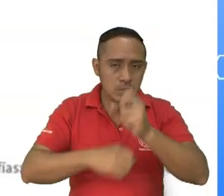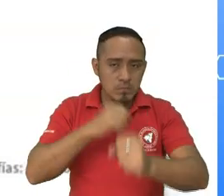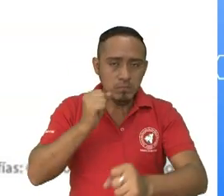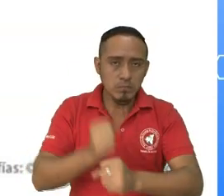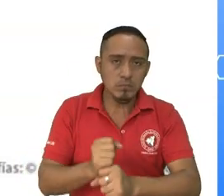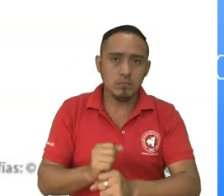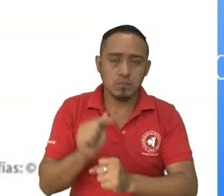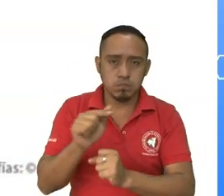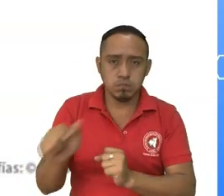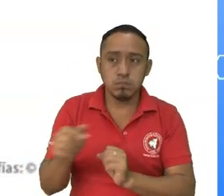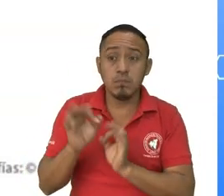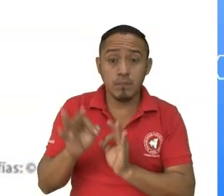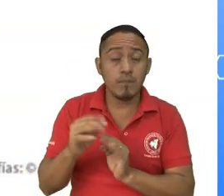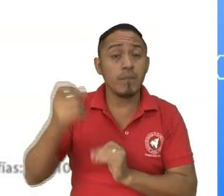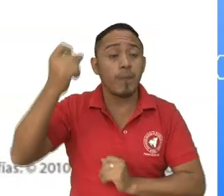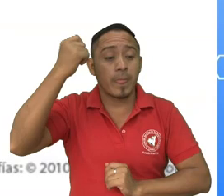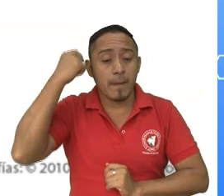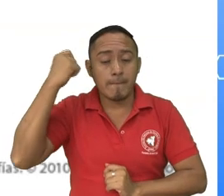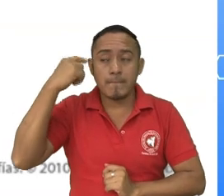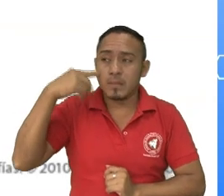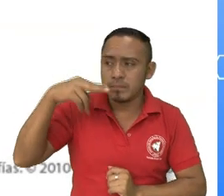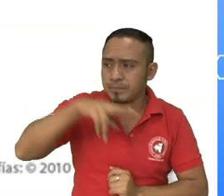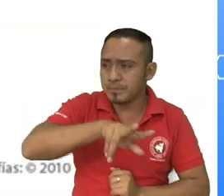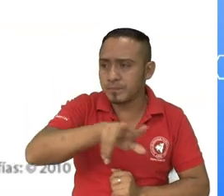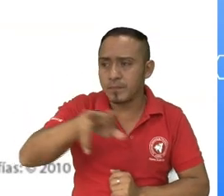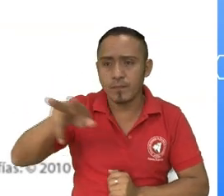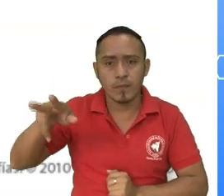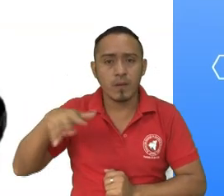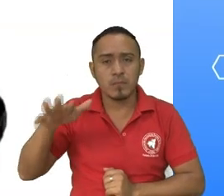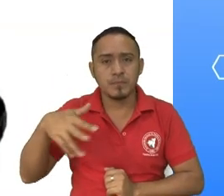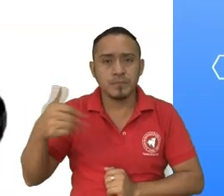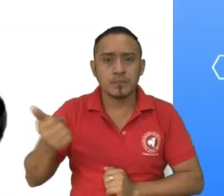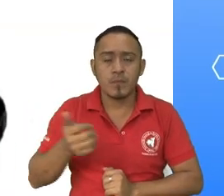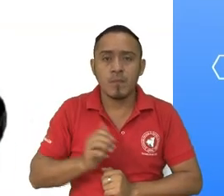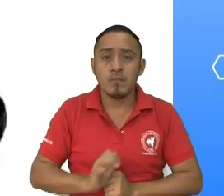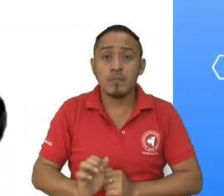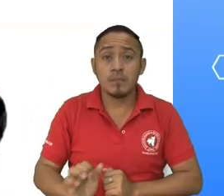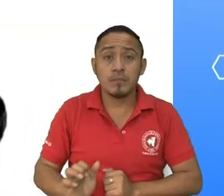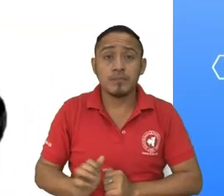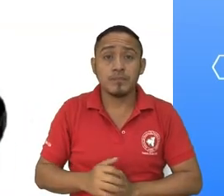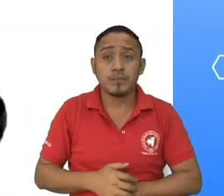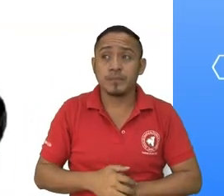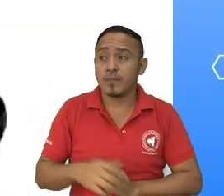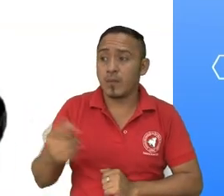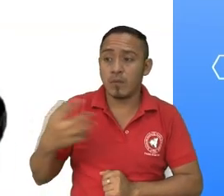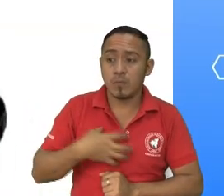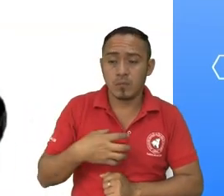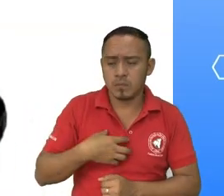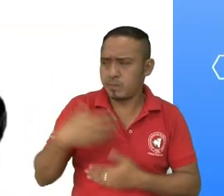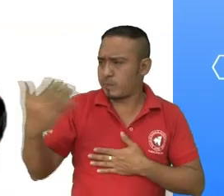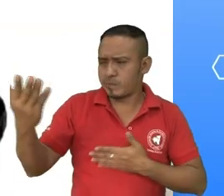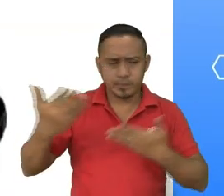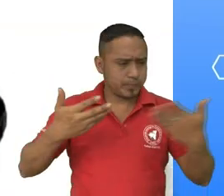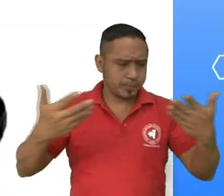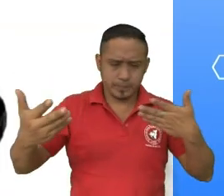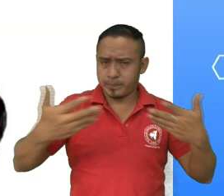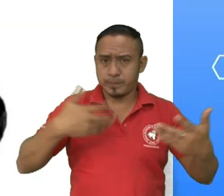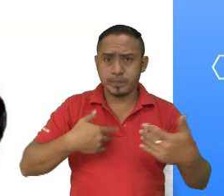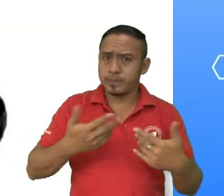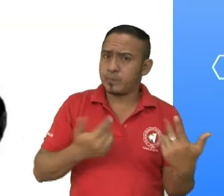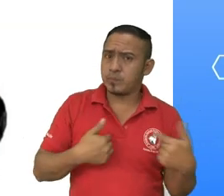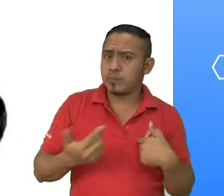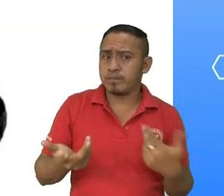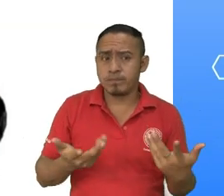cuando el niño ya comprende, ya mira a los demás niños y niñas, empieza a ver sus diferencias, empieza a ver su